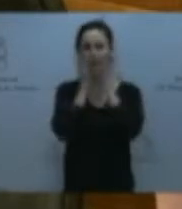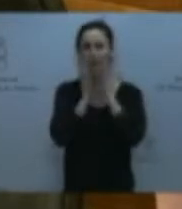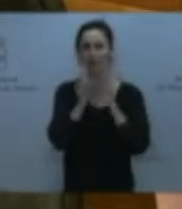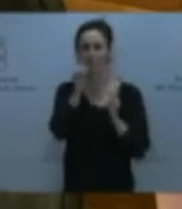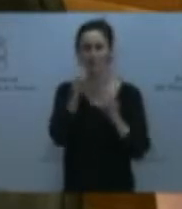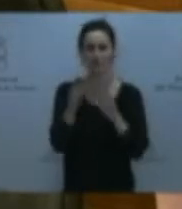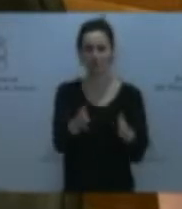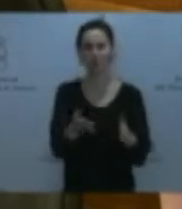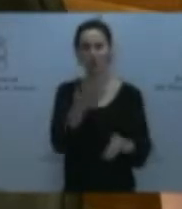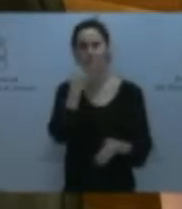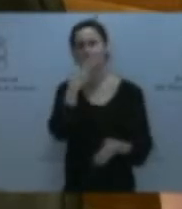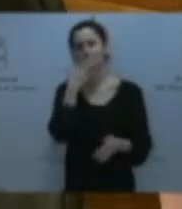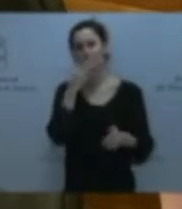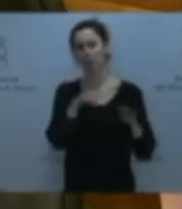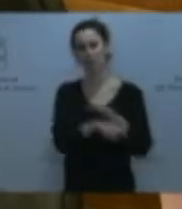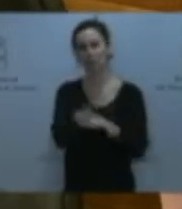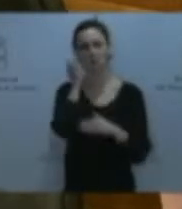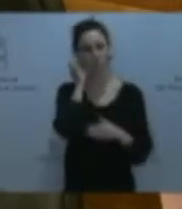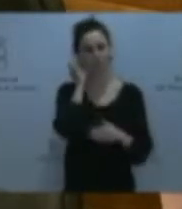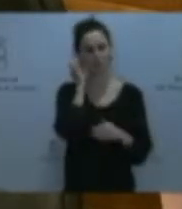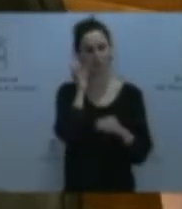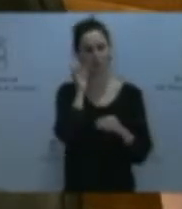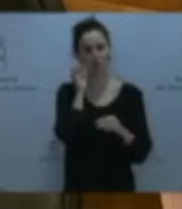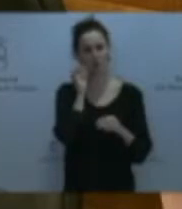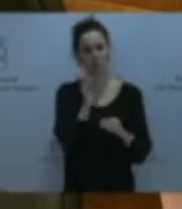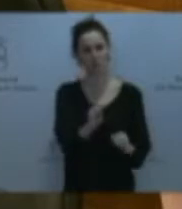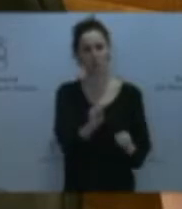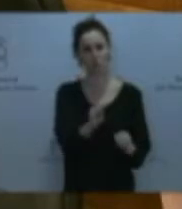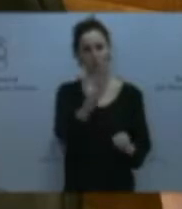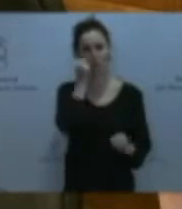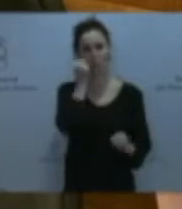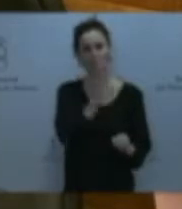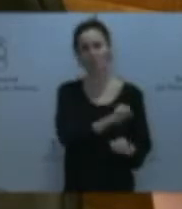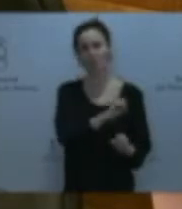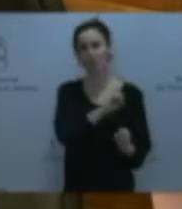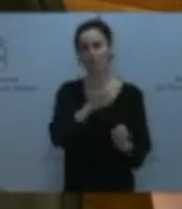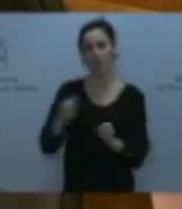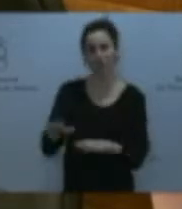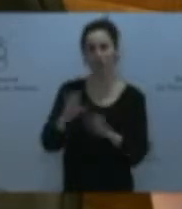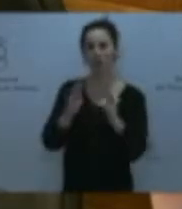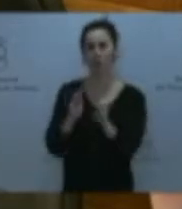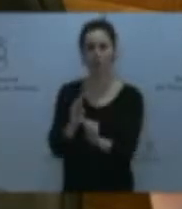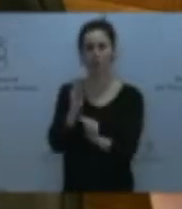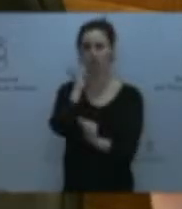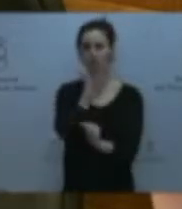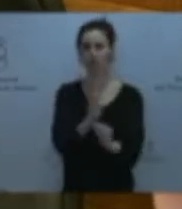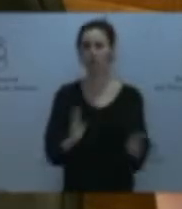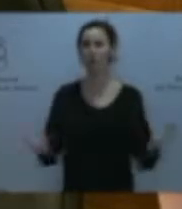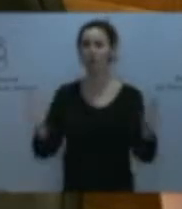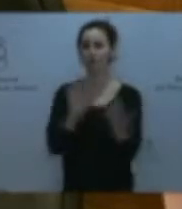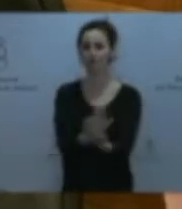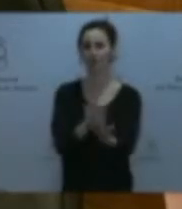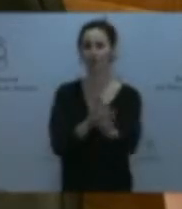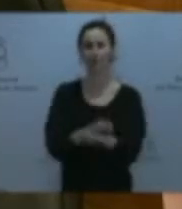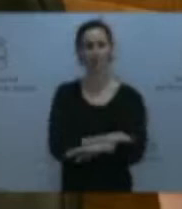la gestora de Javier Fernández haya puesto a Rajoy en la presidencia al frente de un gobierno que recorta los